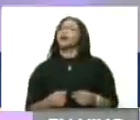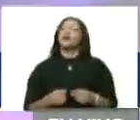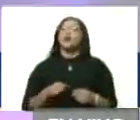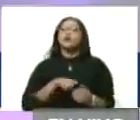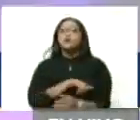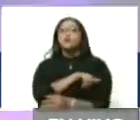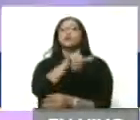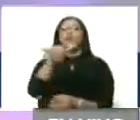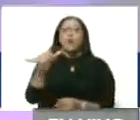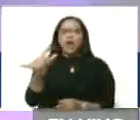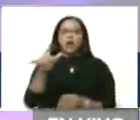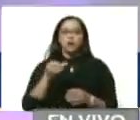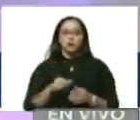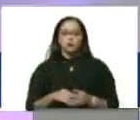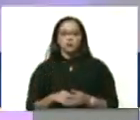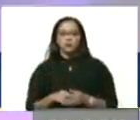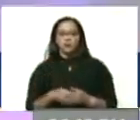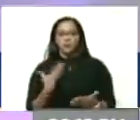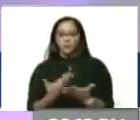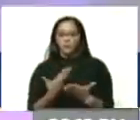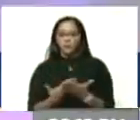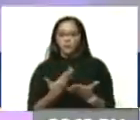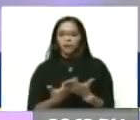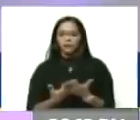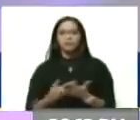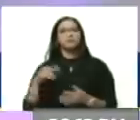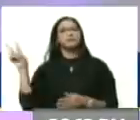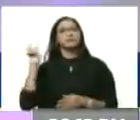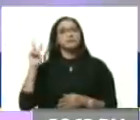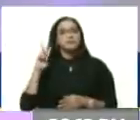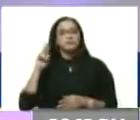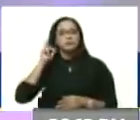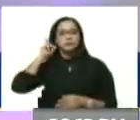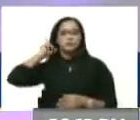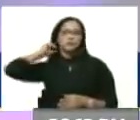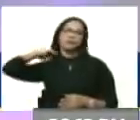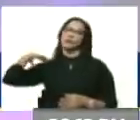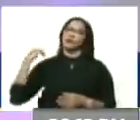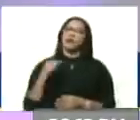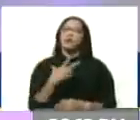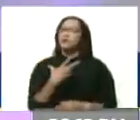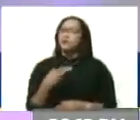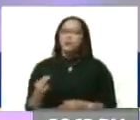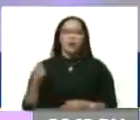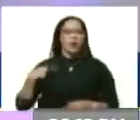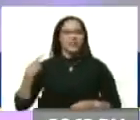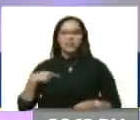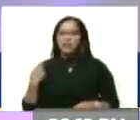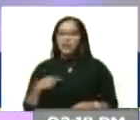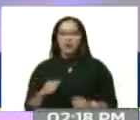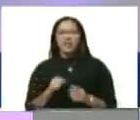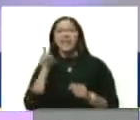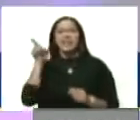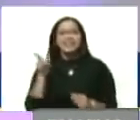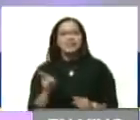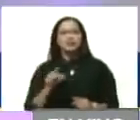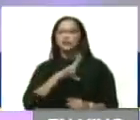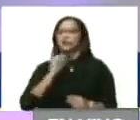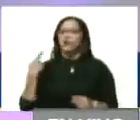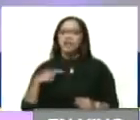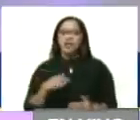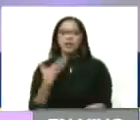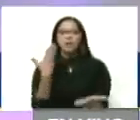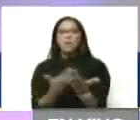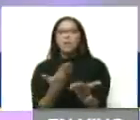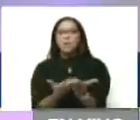vuelos propuestos por Venezuela no tienen suficiente, ellos no tienen suficientes